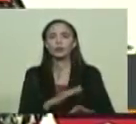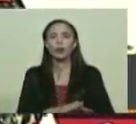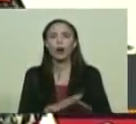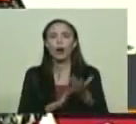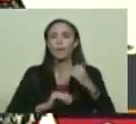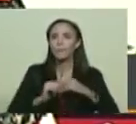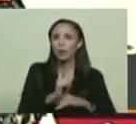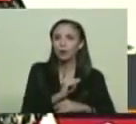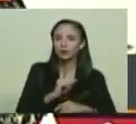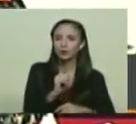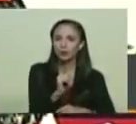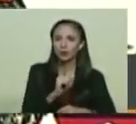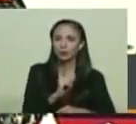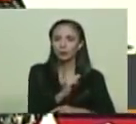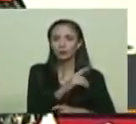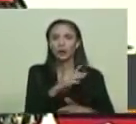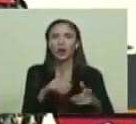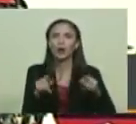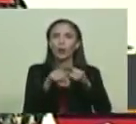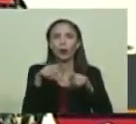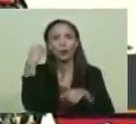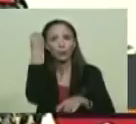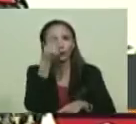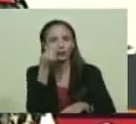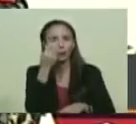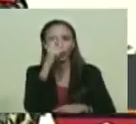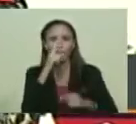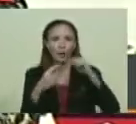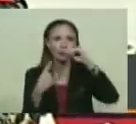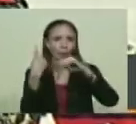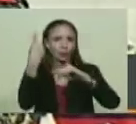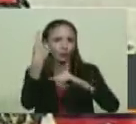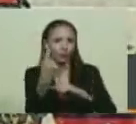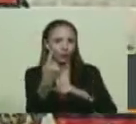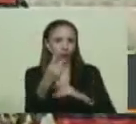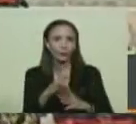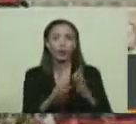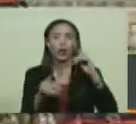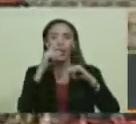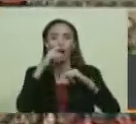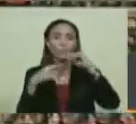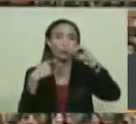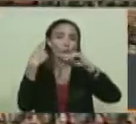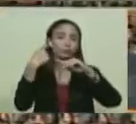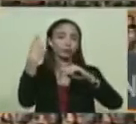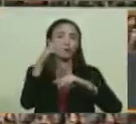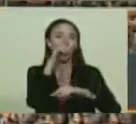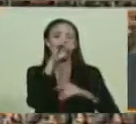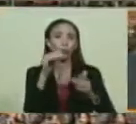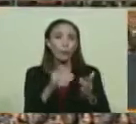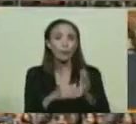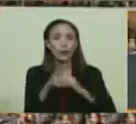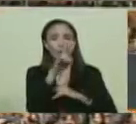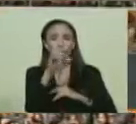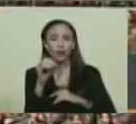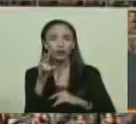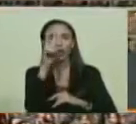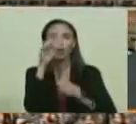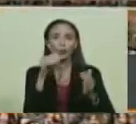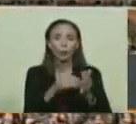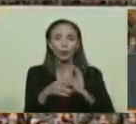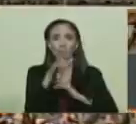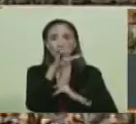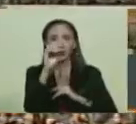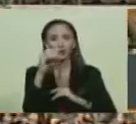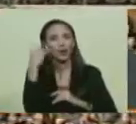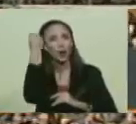Bolivariana y pensar en el año 2018, en el año 2020, en el año 2030, es decir, el futuro